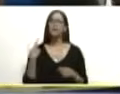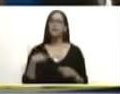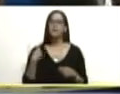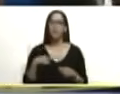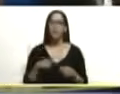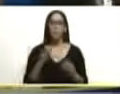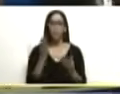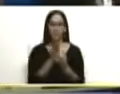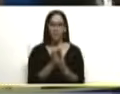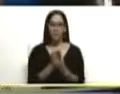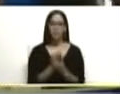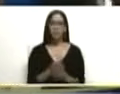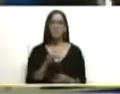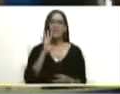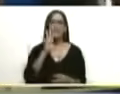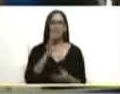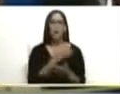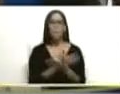registro de